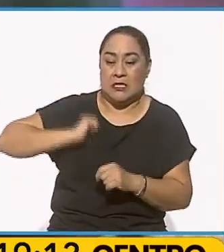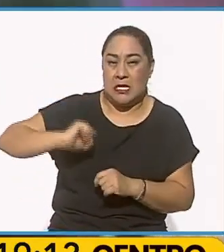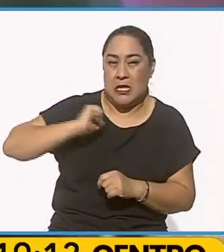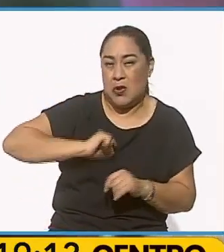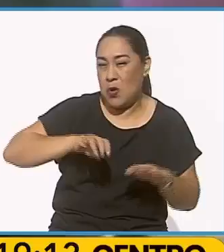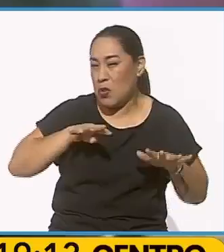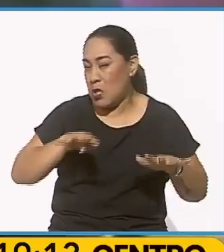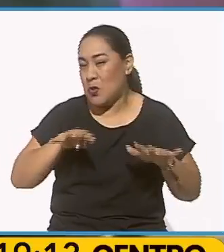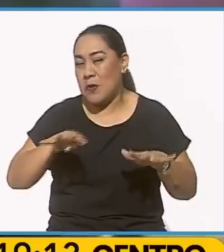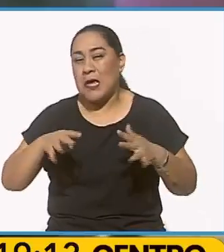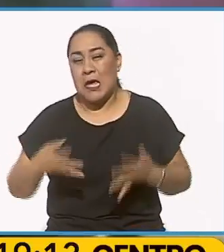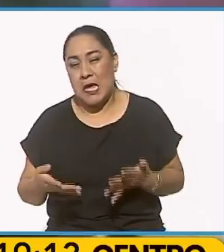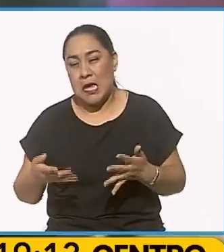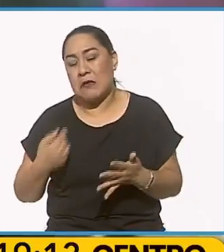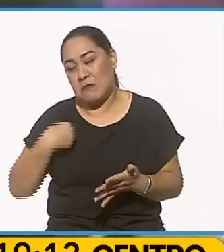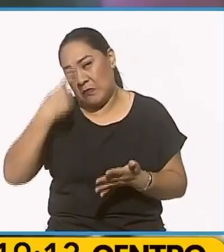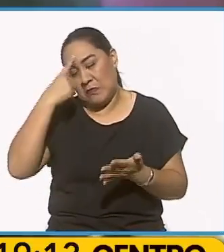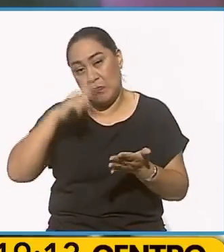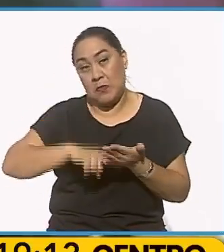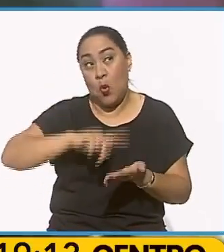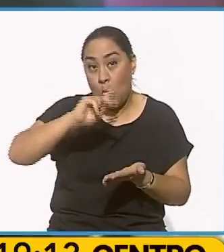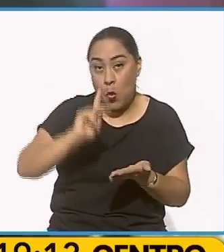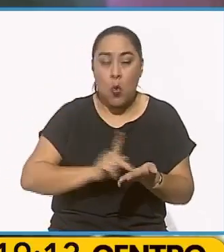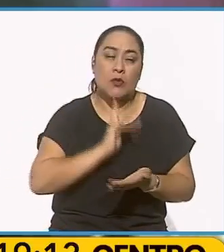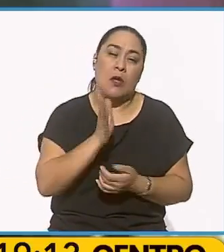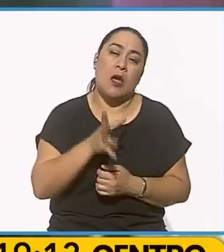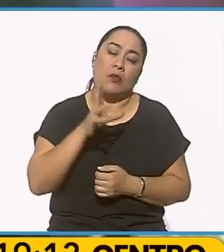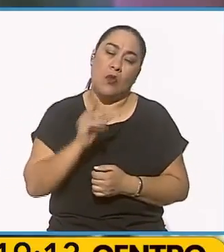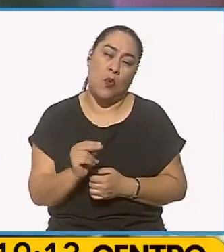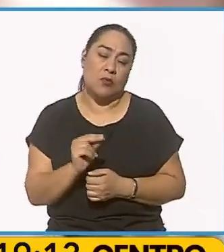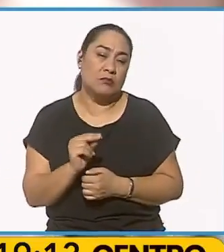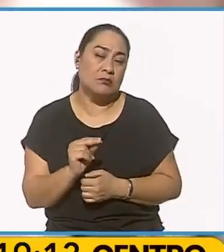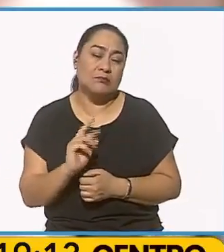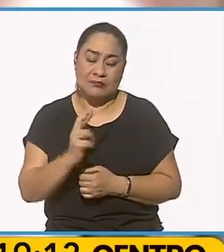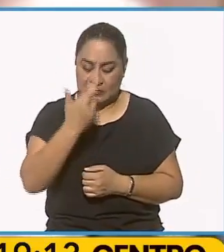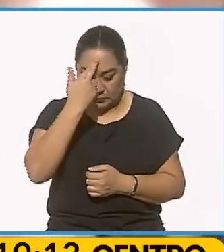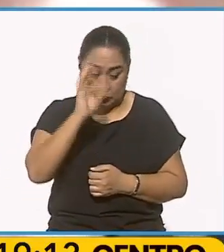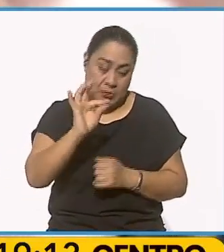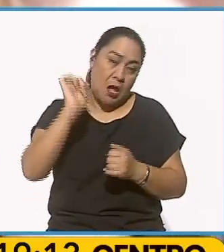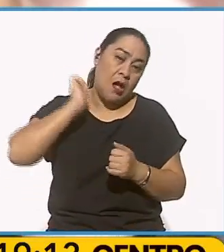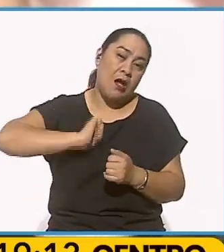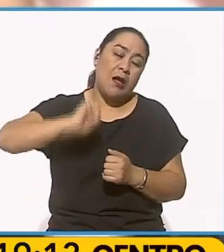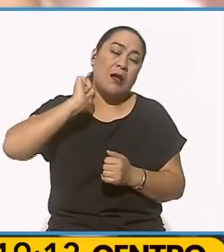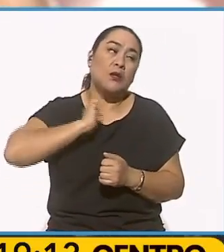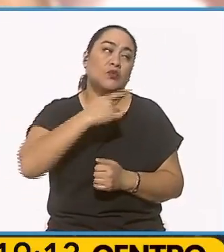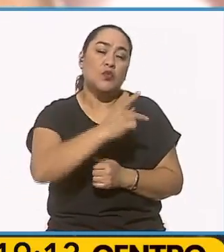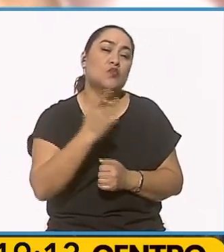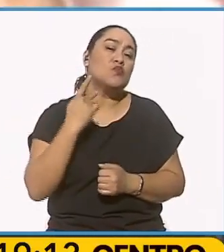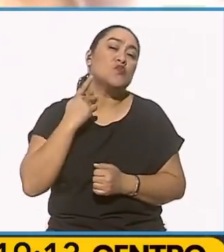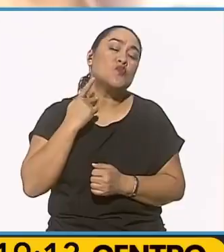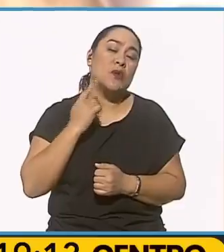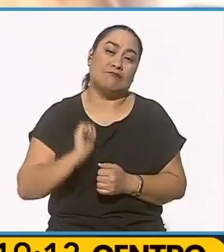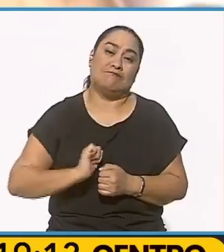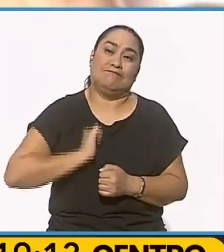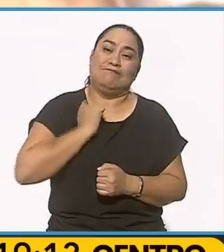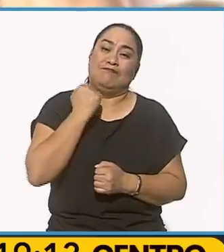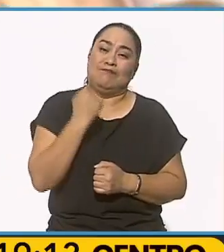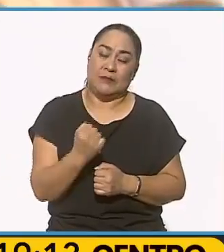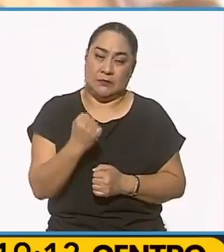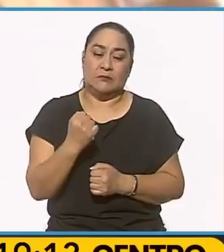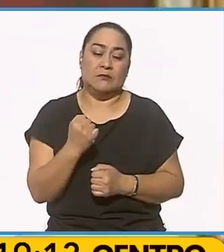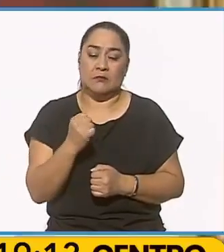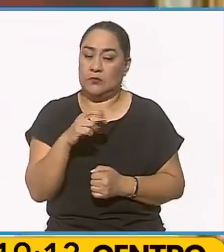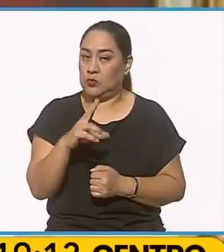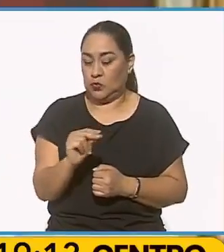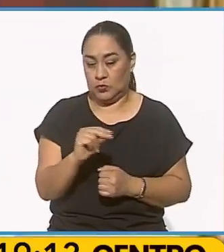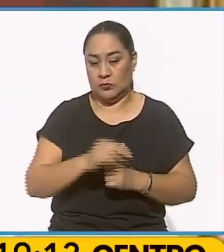entonces creo que no podemos permitir ese retorno al tiempo de lo que se conocía como la política del gran garrote y la